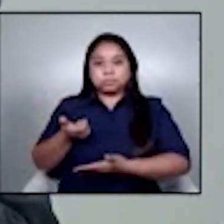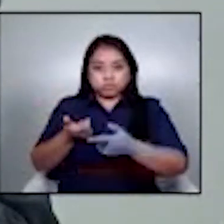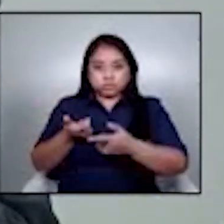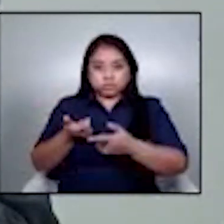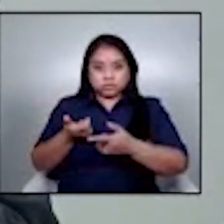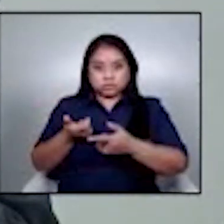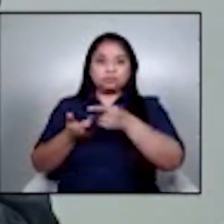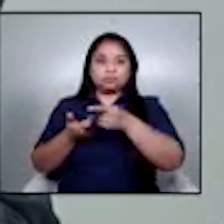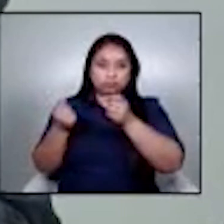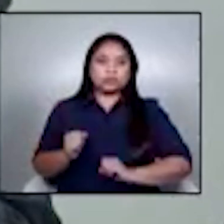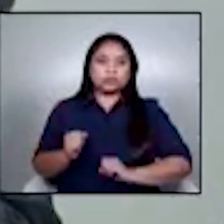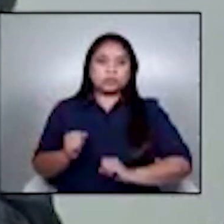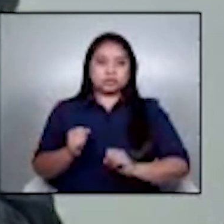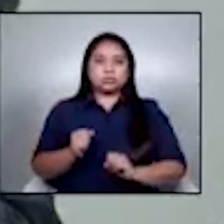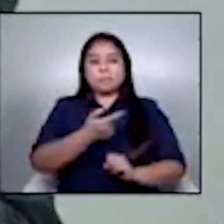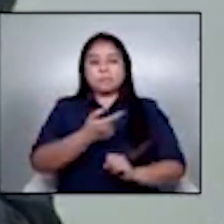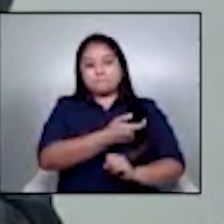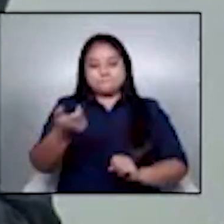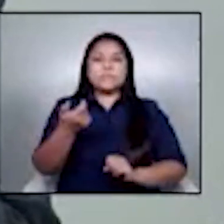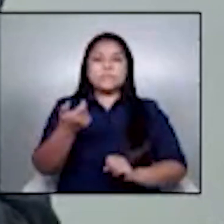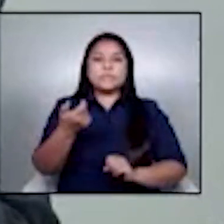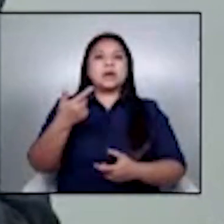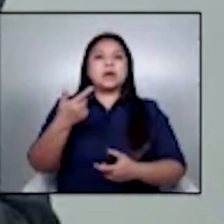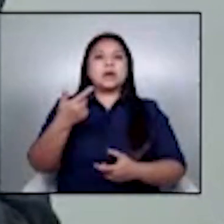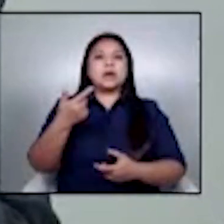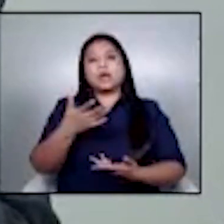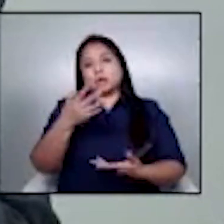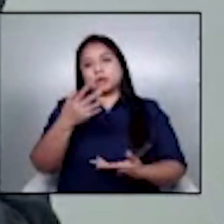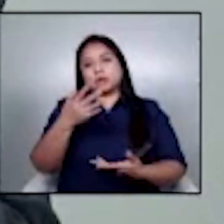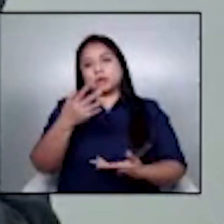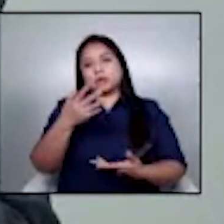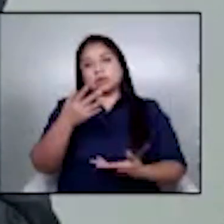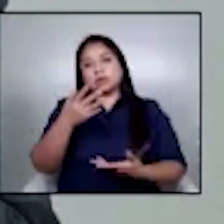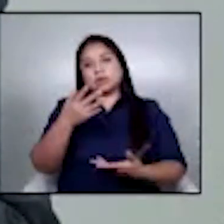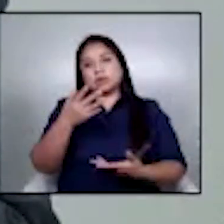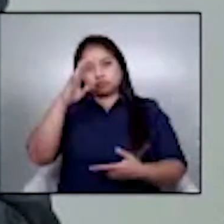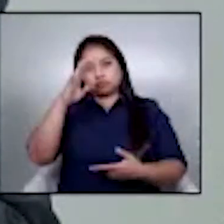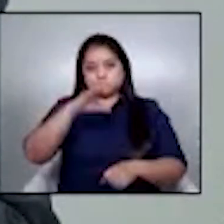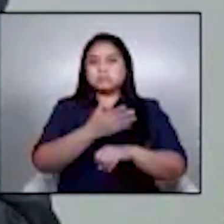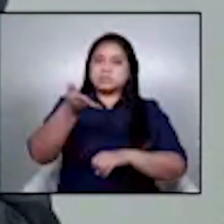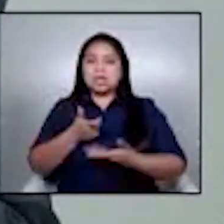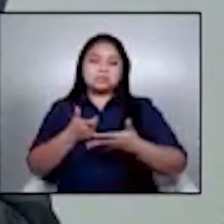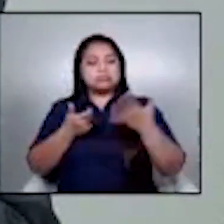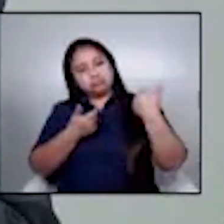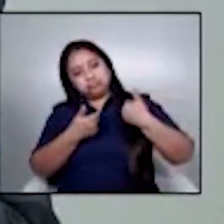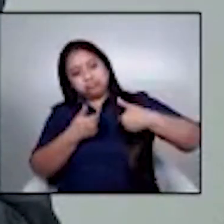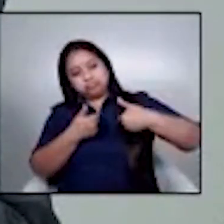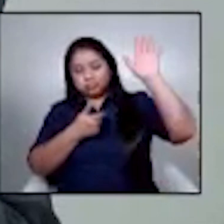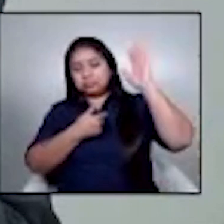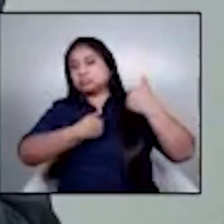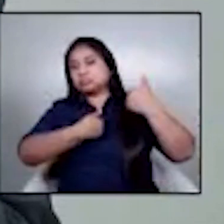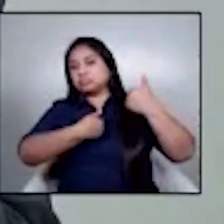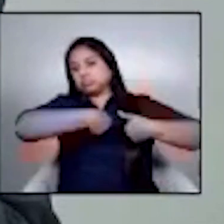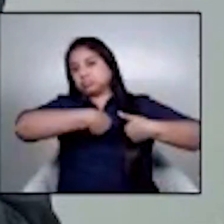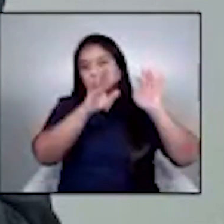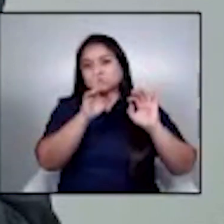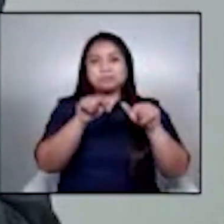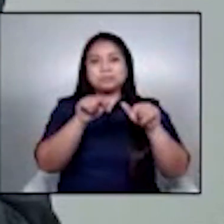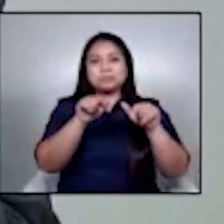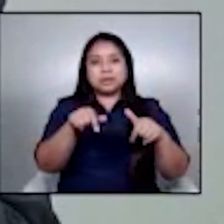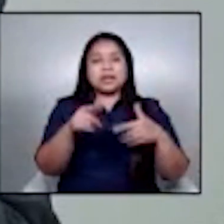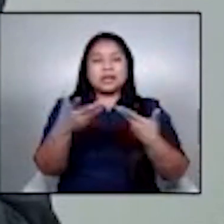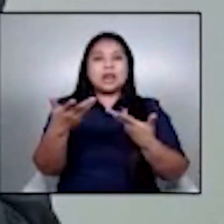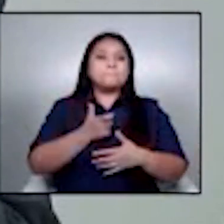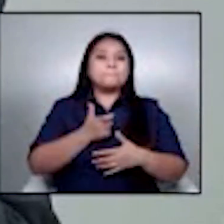de dinerarios, que posteriormente pues servían como un cohecho pasivo que les entregaban y